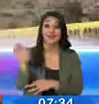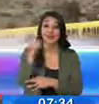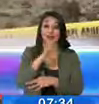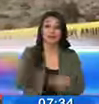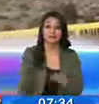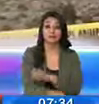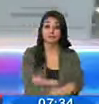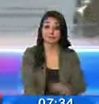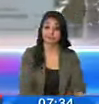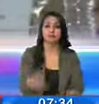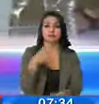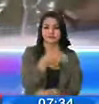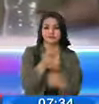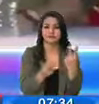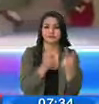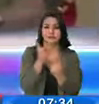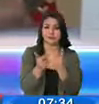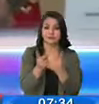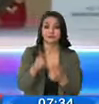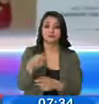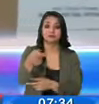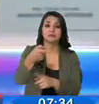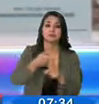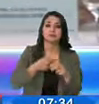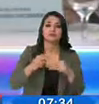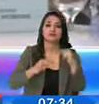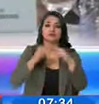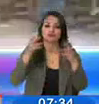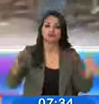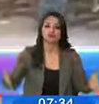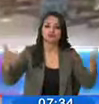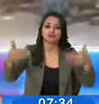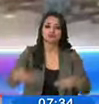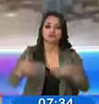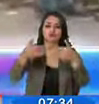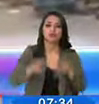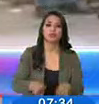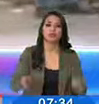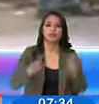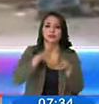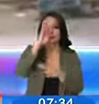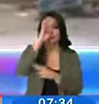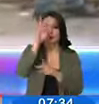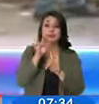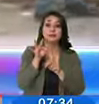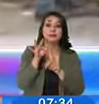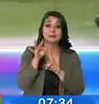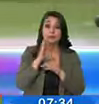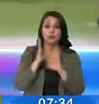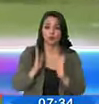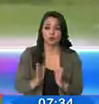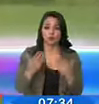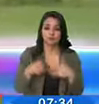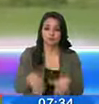terrorista. Adelantó que se construirá el próximo mes un cuartel para las unidades tácticas de la policía ecuatoriana.